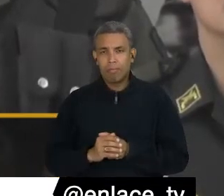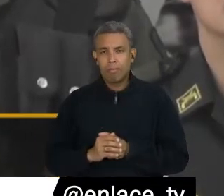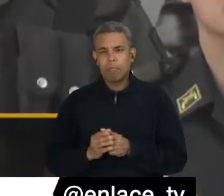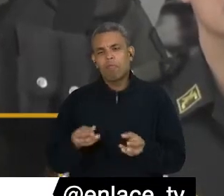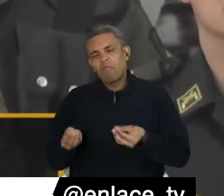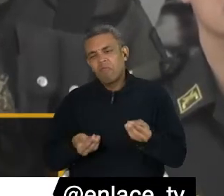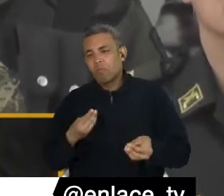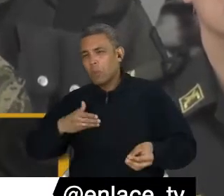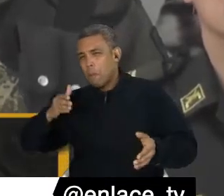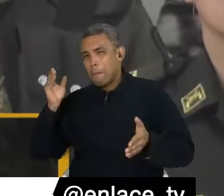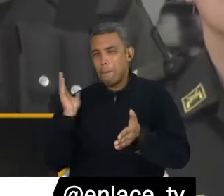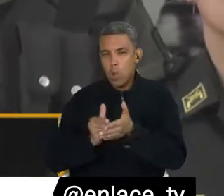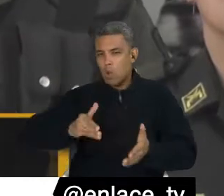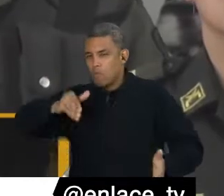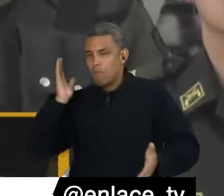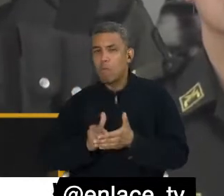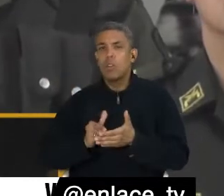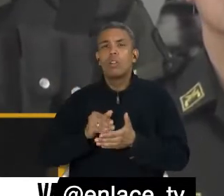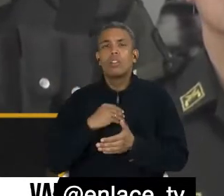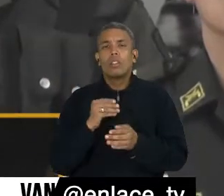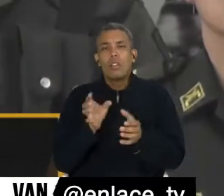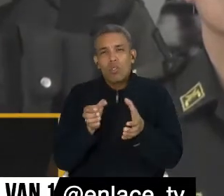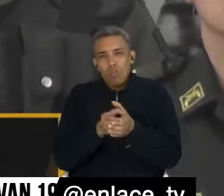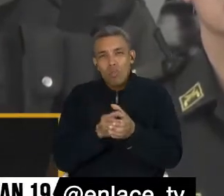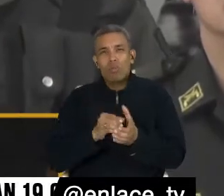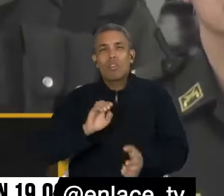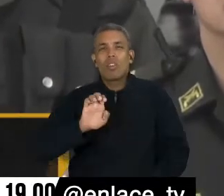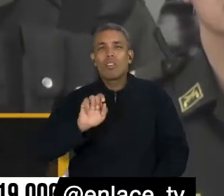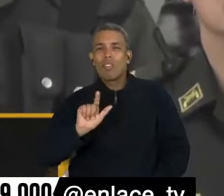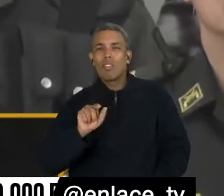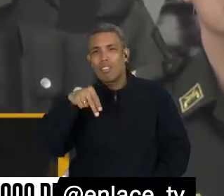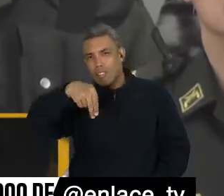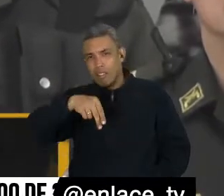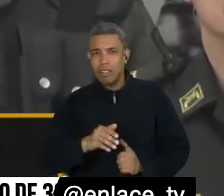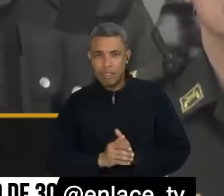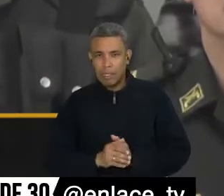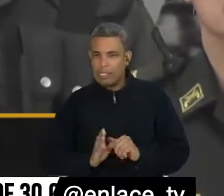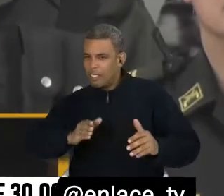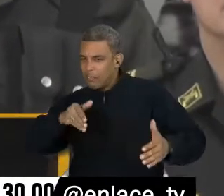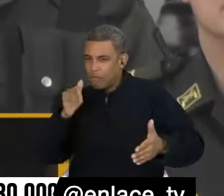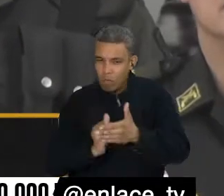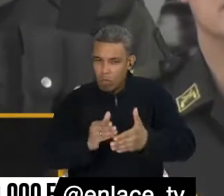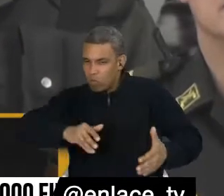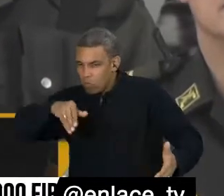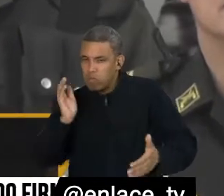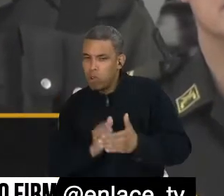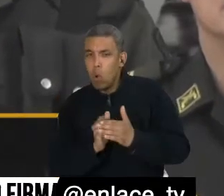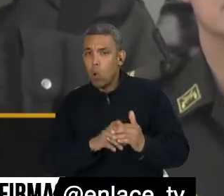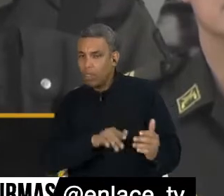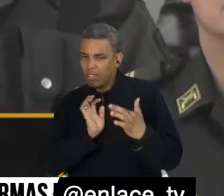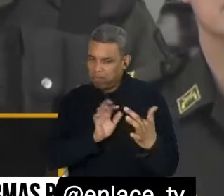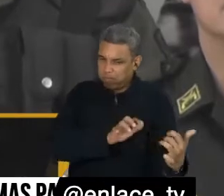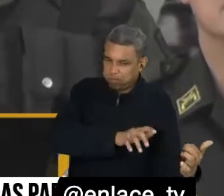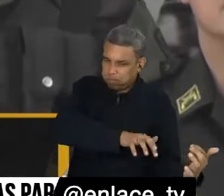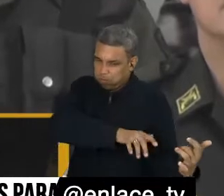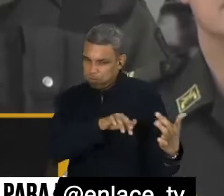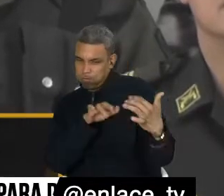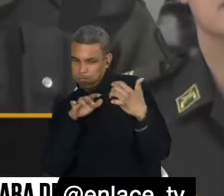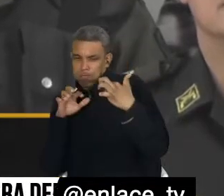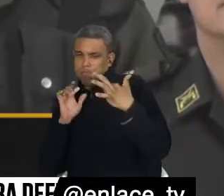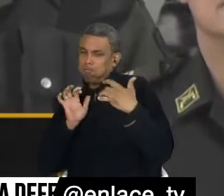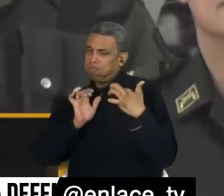de garantizar la seguridad y protección de la población civil, se llevó a cabo en desarrollo de una operación militar, la muerte